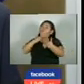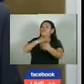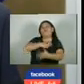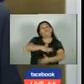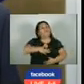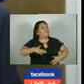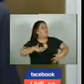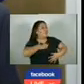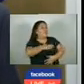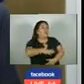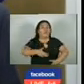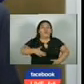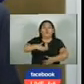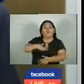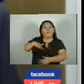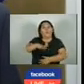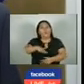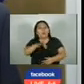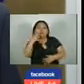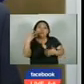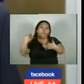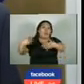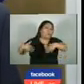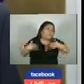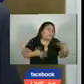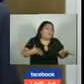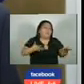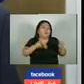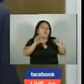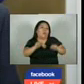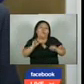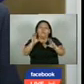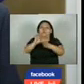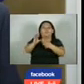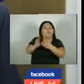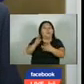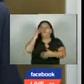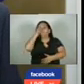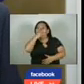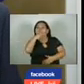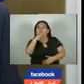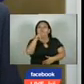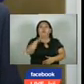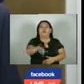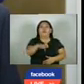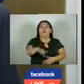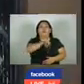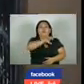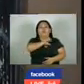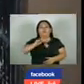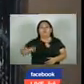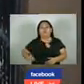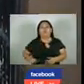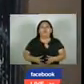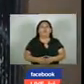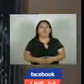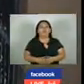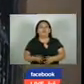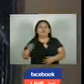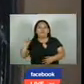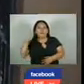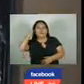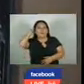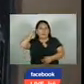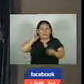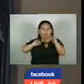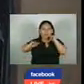todas las bellezas y eventos artísticos y culturales que ofrece nuestro país. Villatoro también